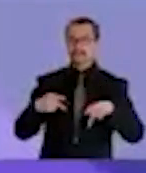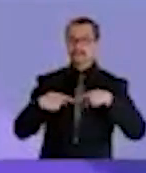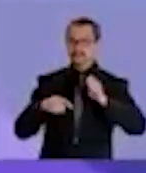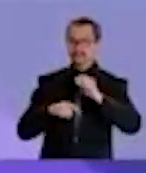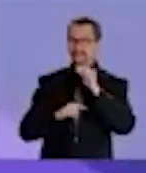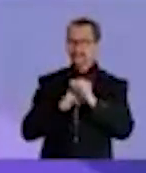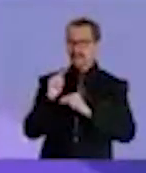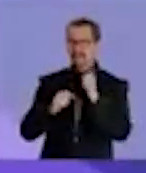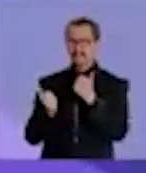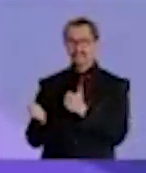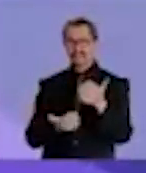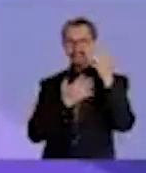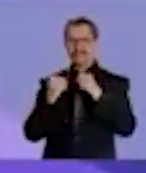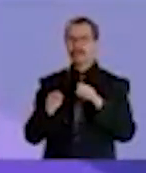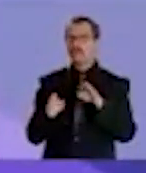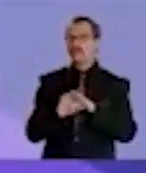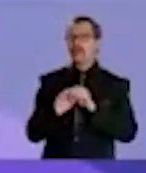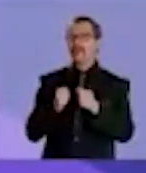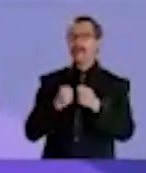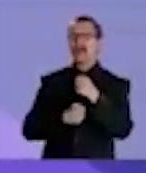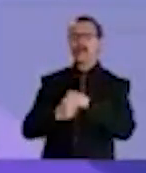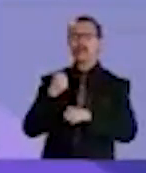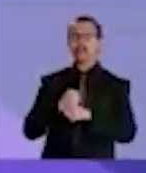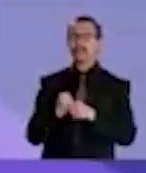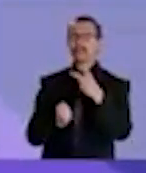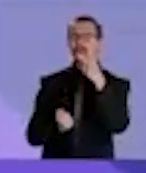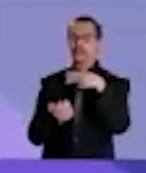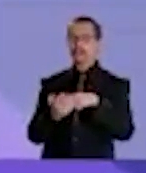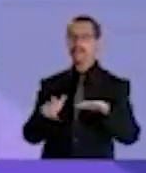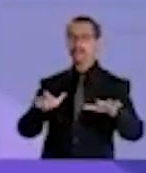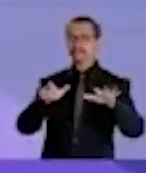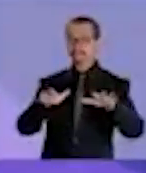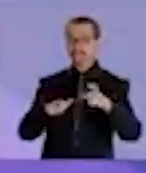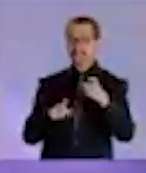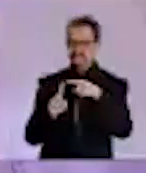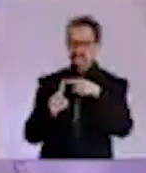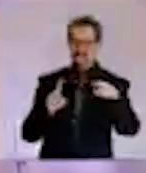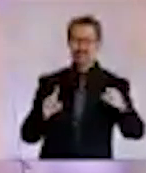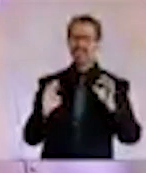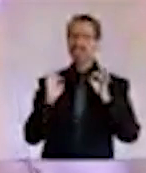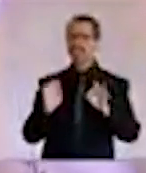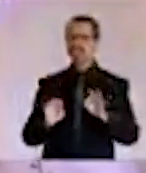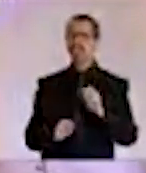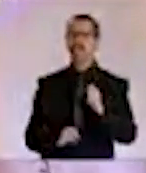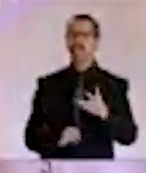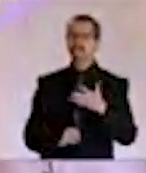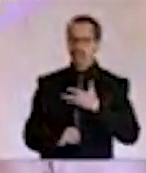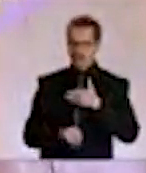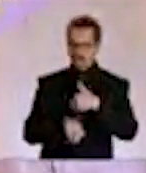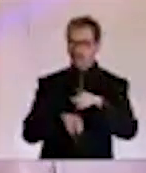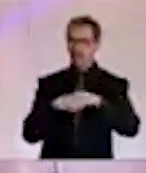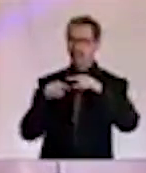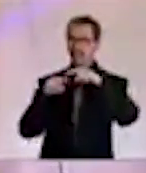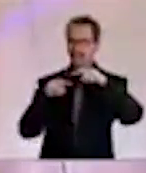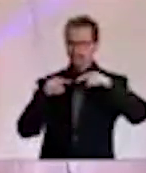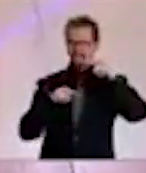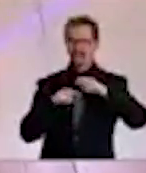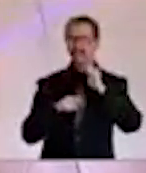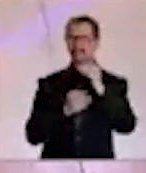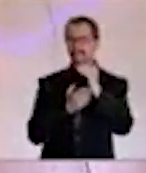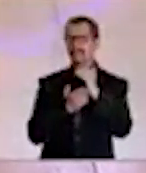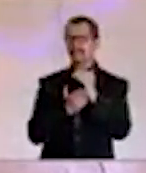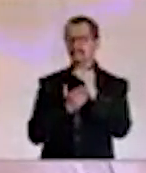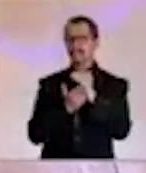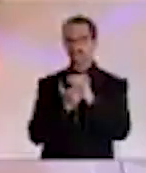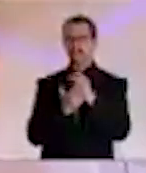el año 2017 completito los resultados ahí están estadísticos creo que eso hay que hacerlo en el país no podemos evitar